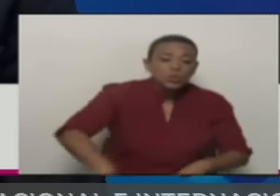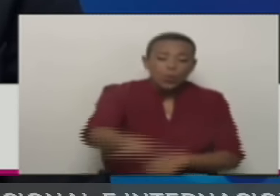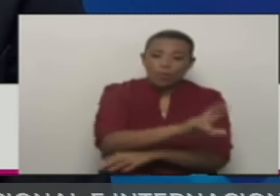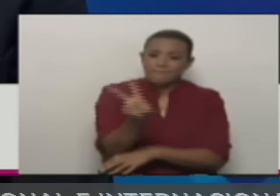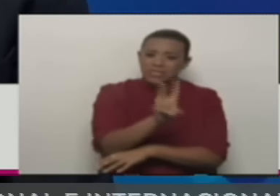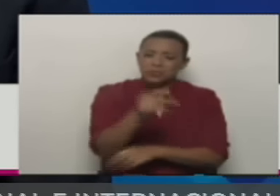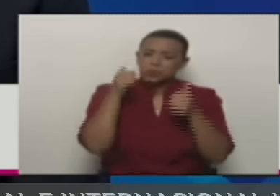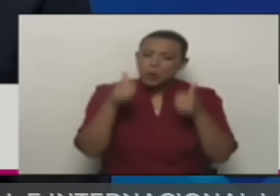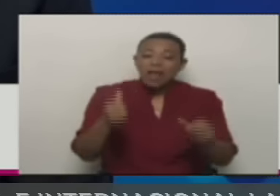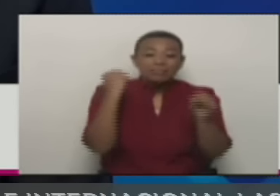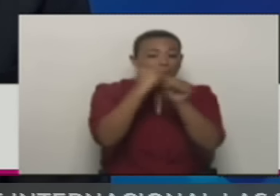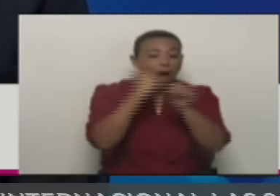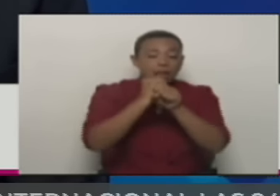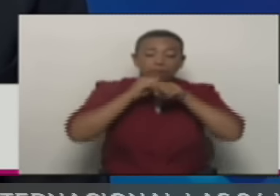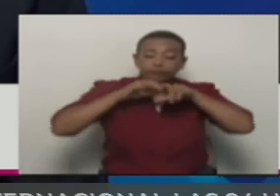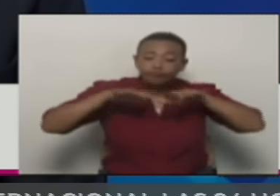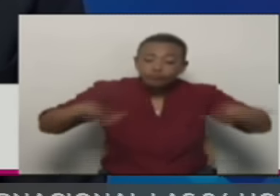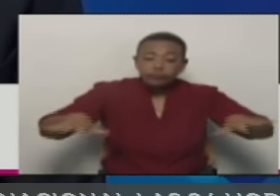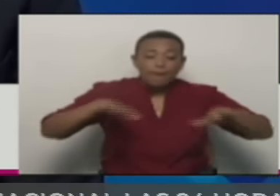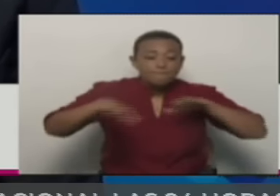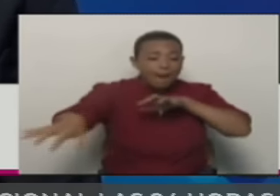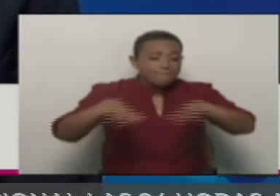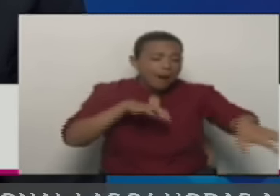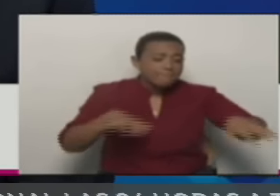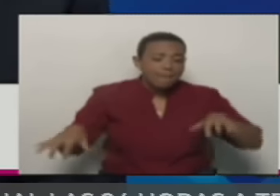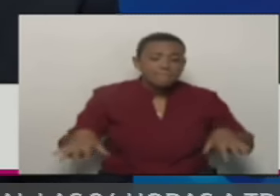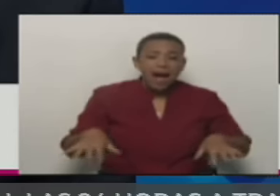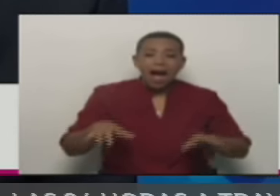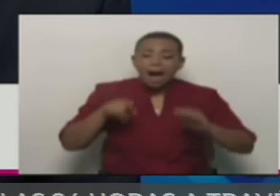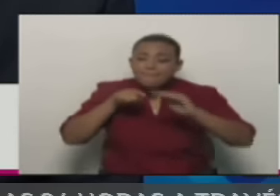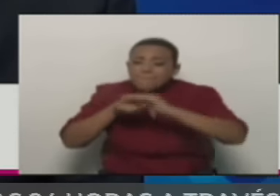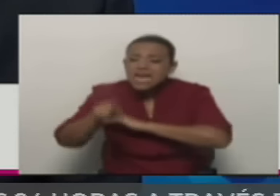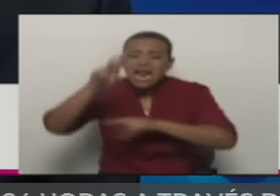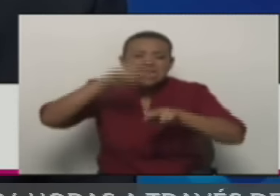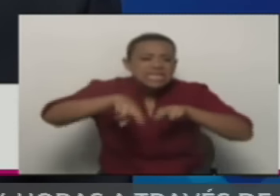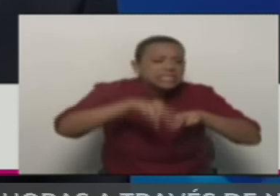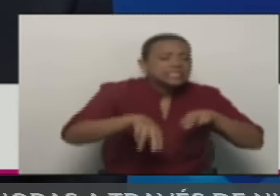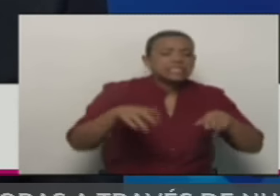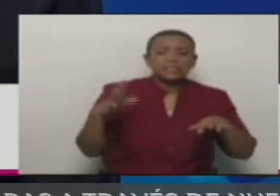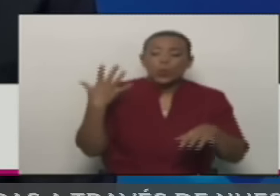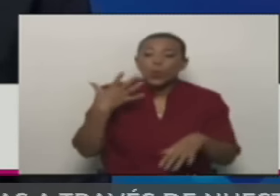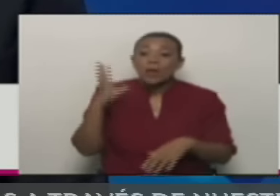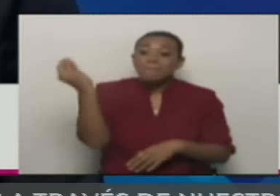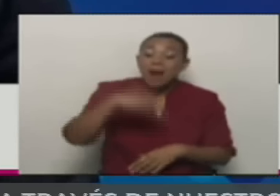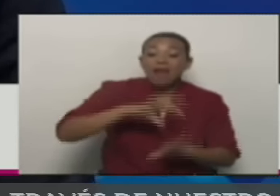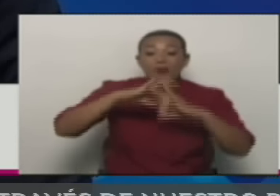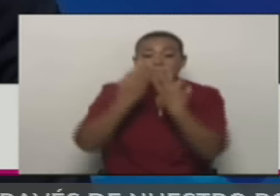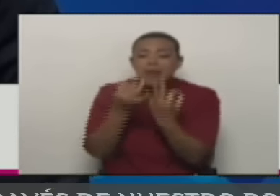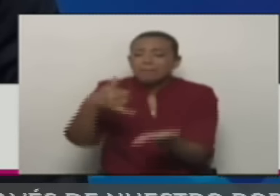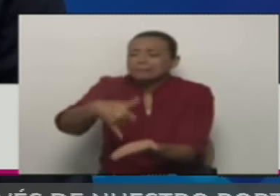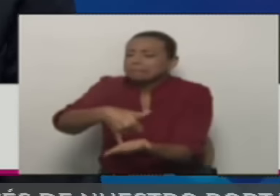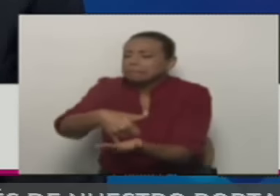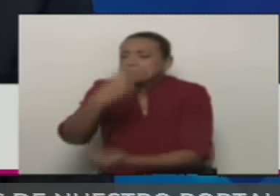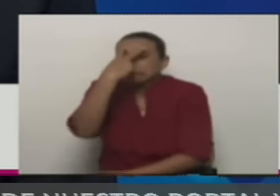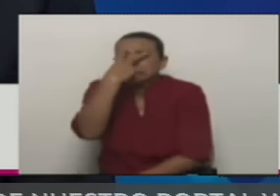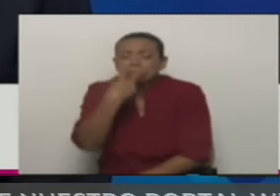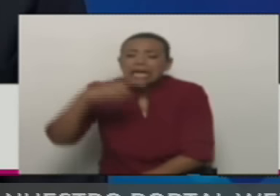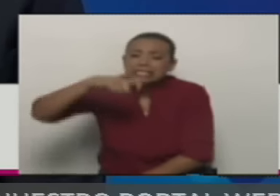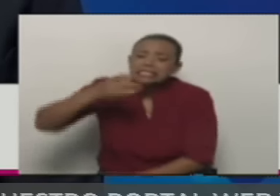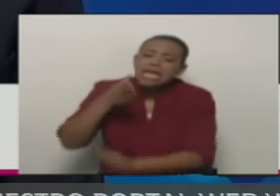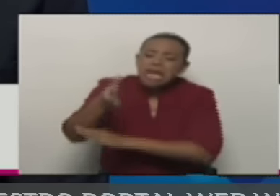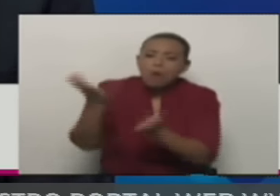logística para desplegar, distribuir y hacer que le lleguen a los niños, a las familias más vulnerables, todo lo que necesitan para ir a